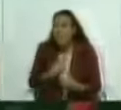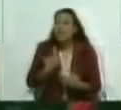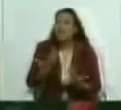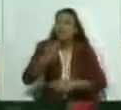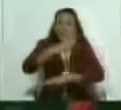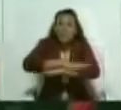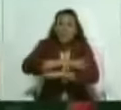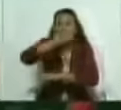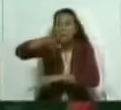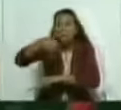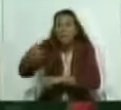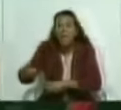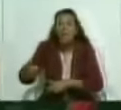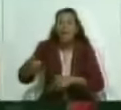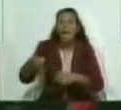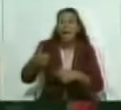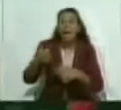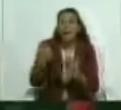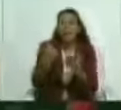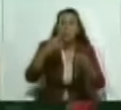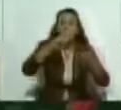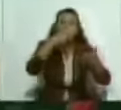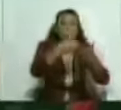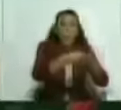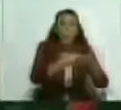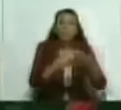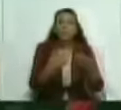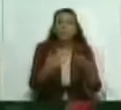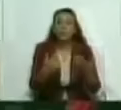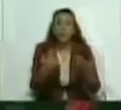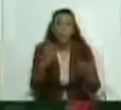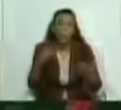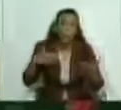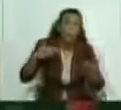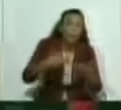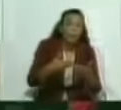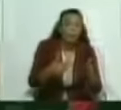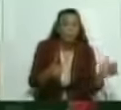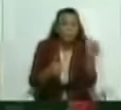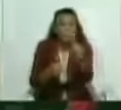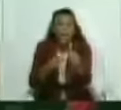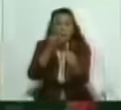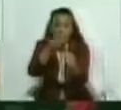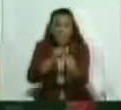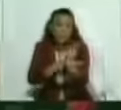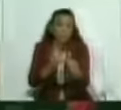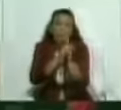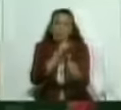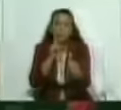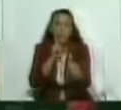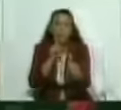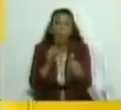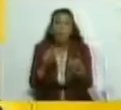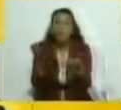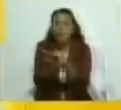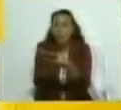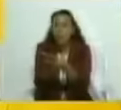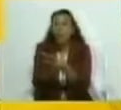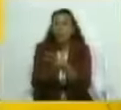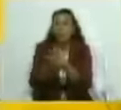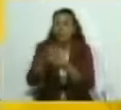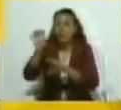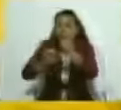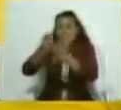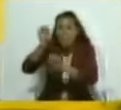que el candidato, por ejemplo, que se traen ustedes aquí, que ya ha pasado toda esa serie